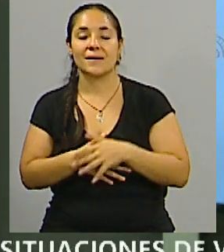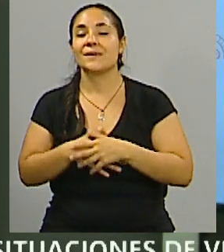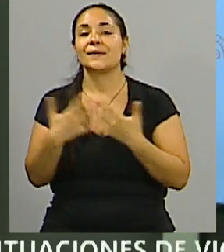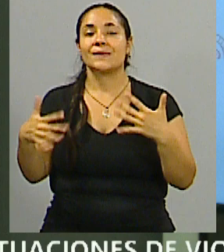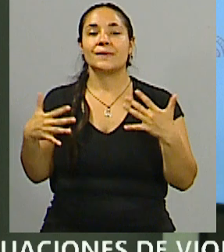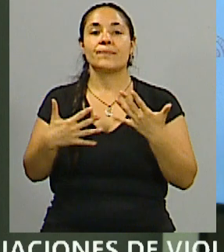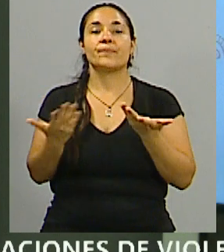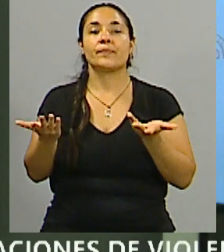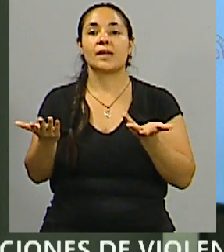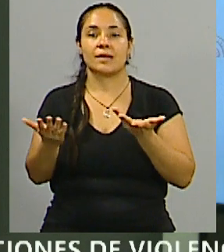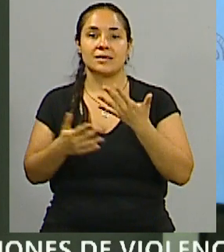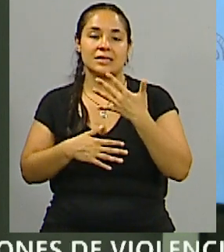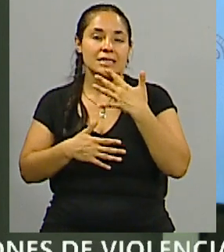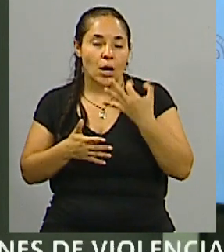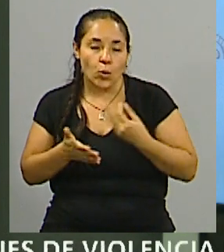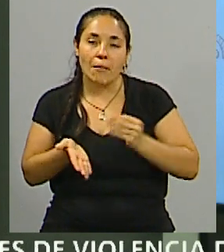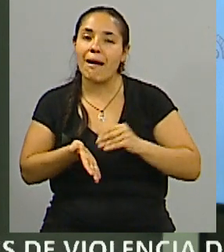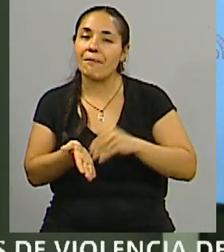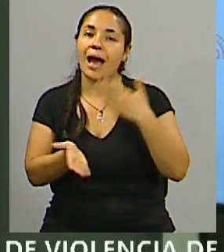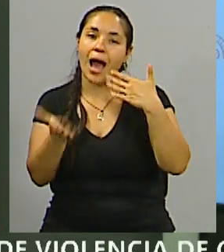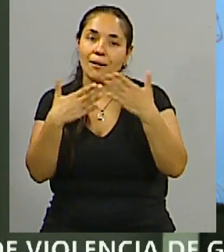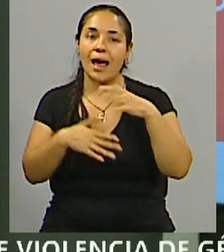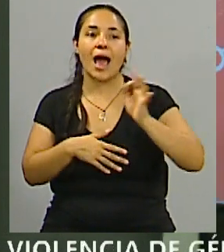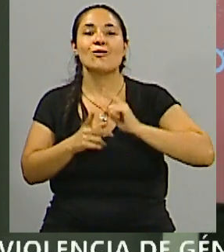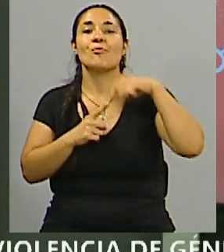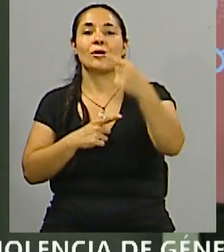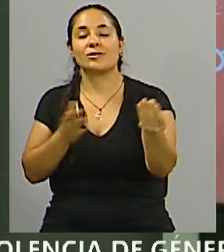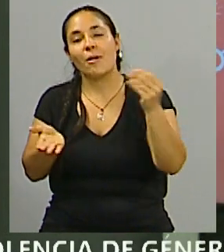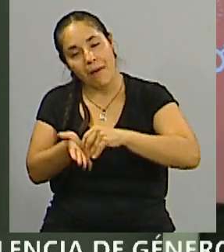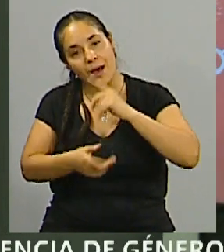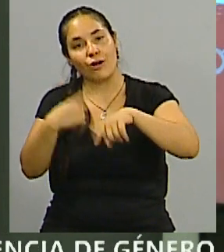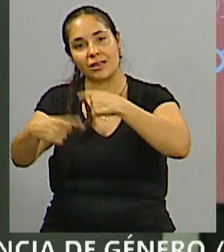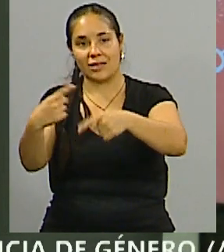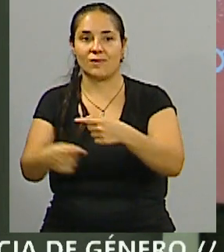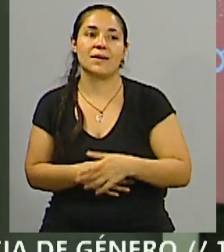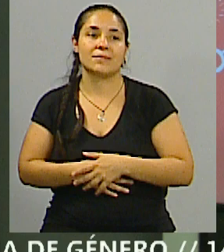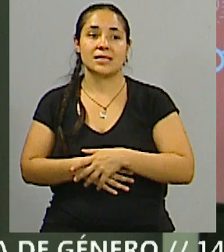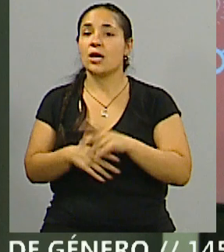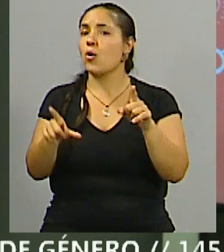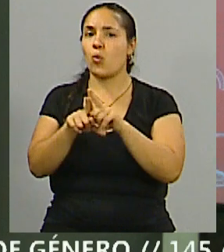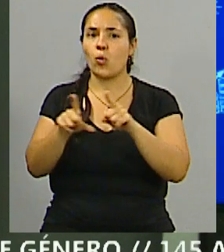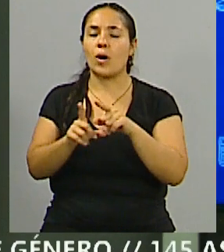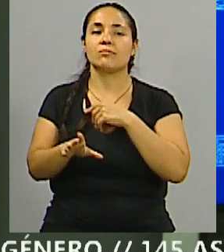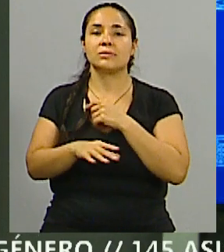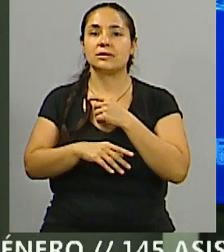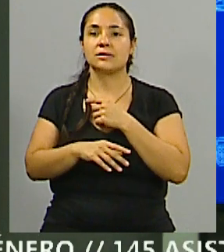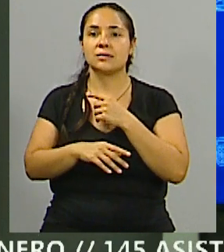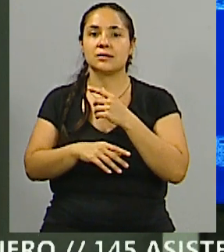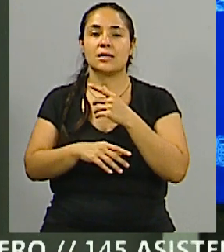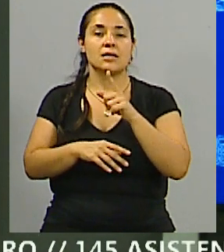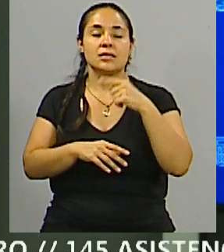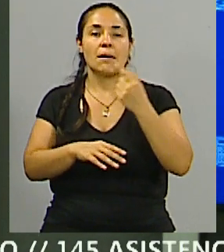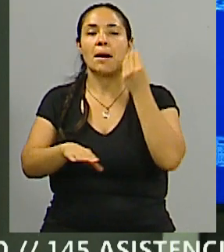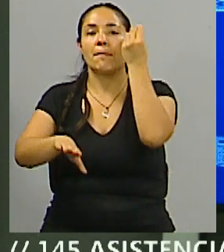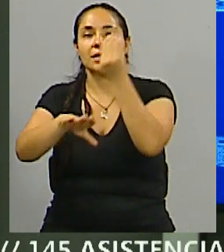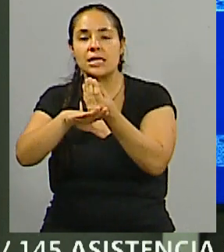seguro de esto vamos a tener mucho para hablar y el año próximo también. Correpi siempre está presente justamente advirtiendo y